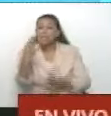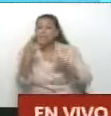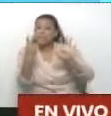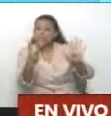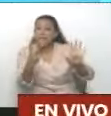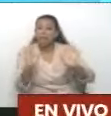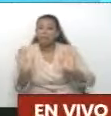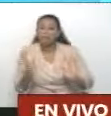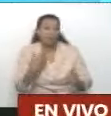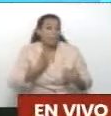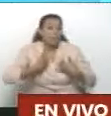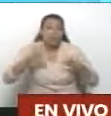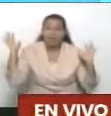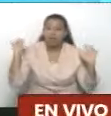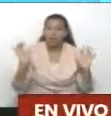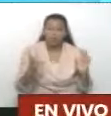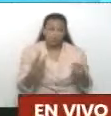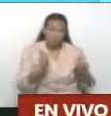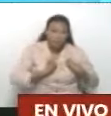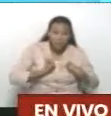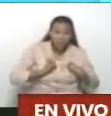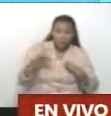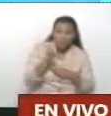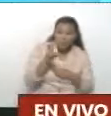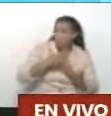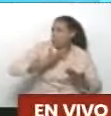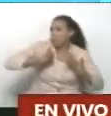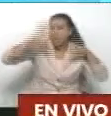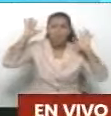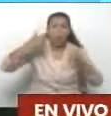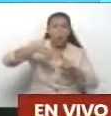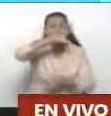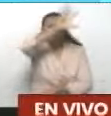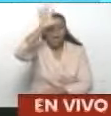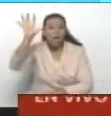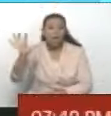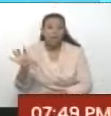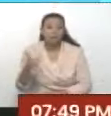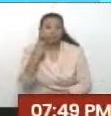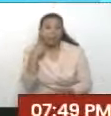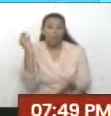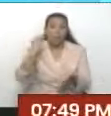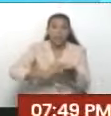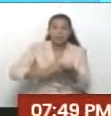¿se acuerdan? Ahí empezó la campaña. Para después, cuando vino